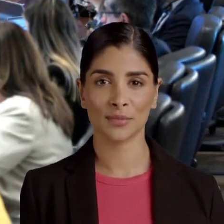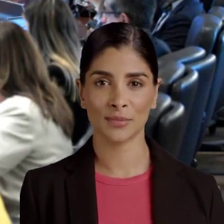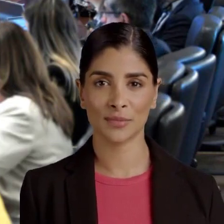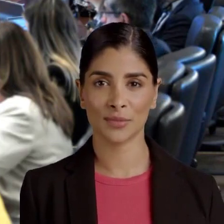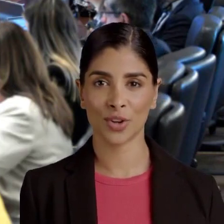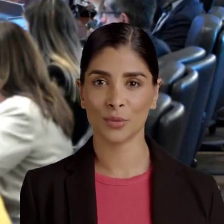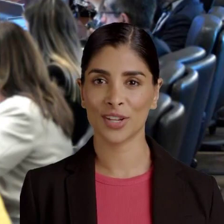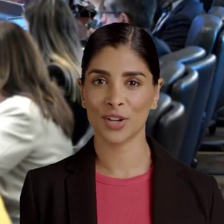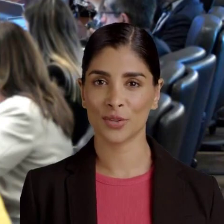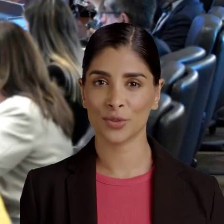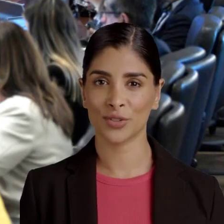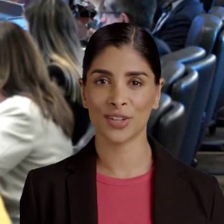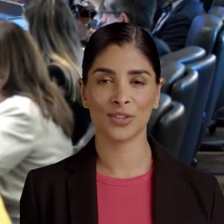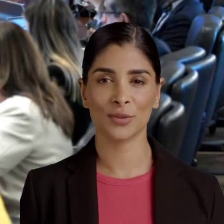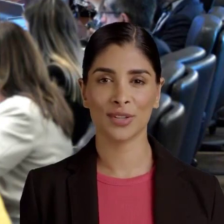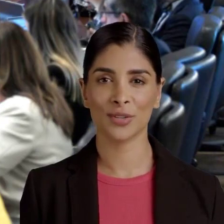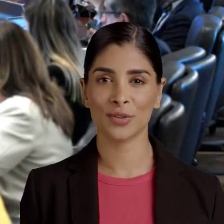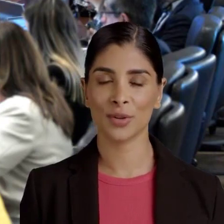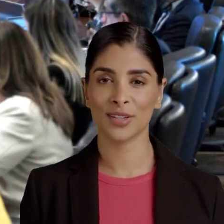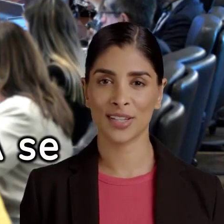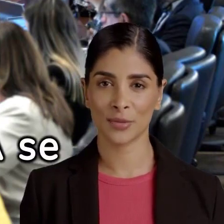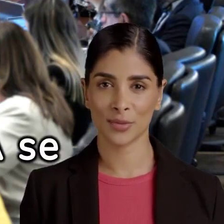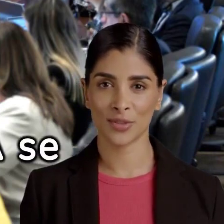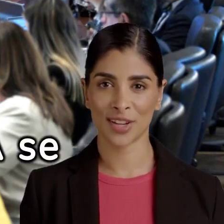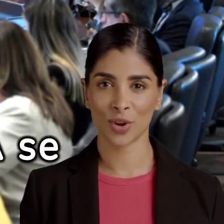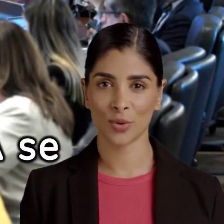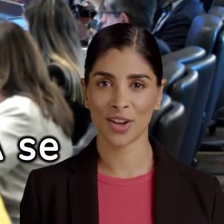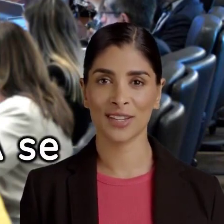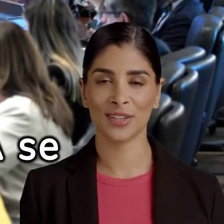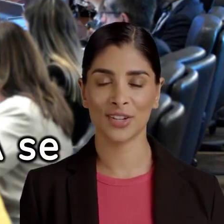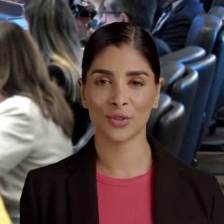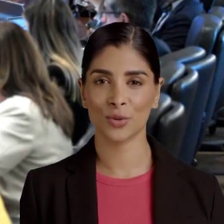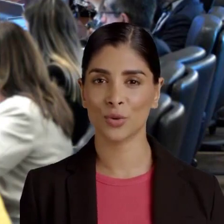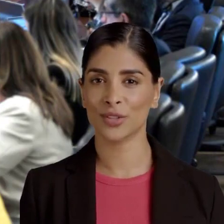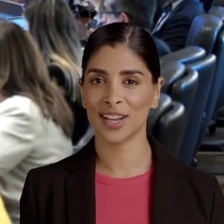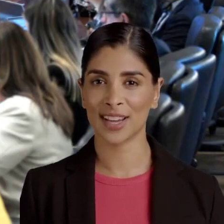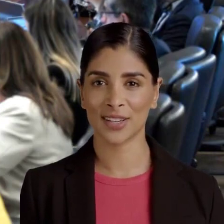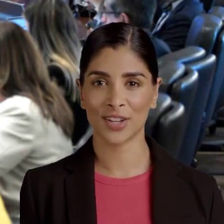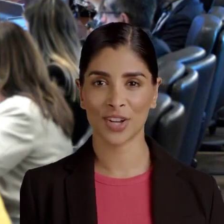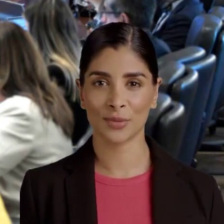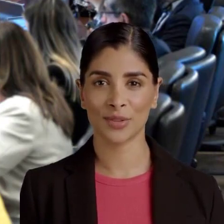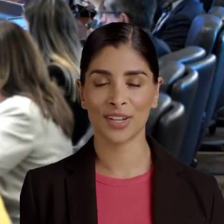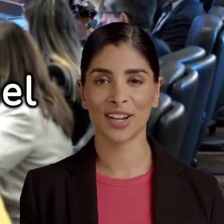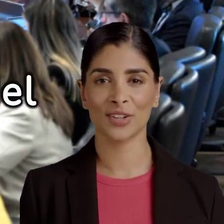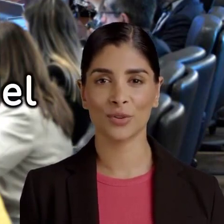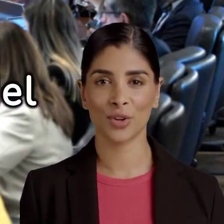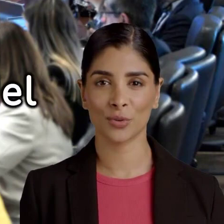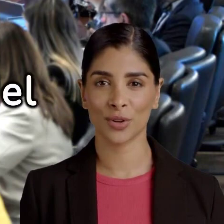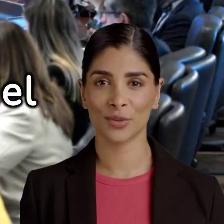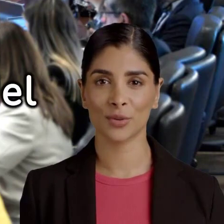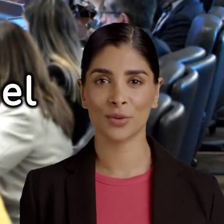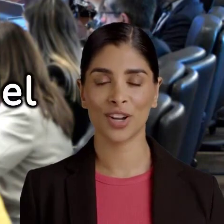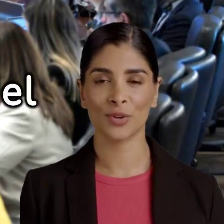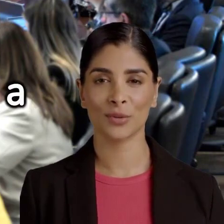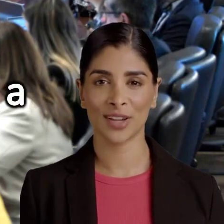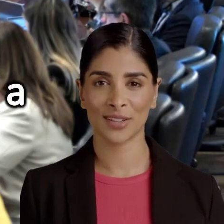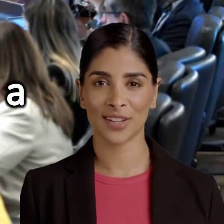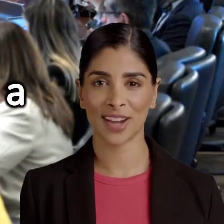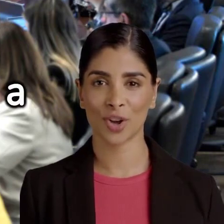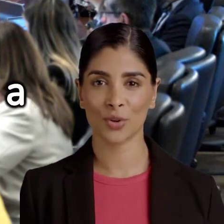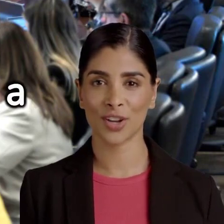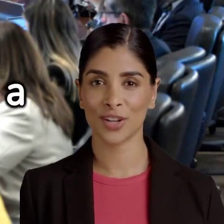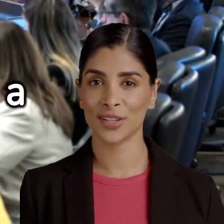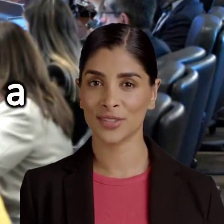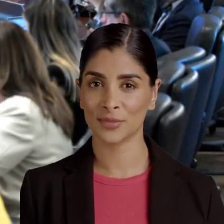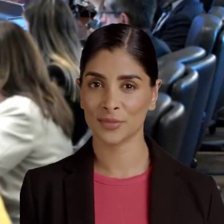moral con 29 votos afirmativos de países miembros de la oea se resolvió condenar enérgicamente la acción del gobierno Ecuatoriano para